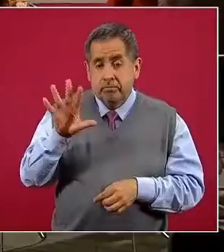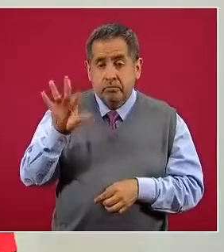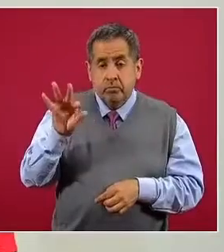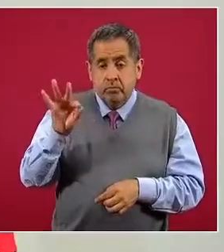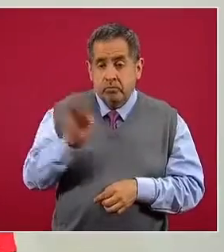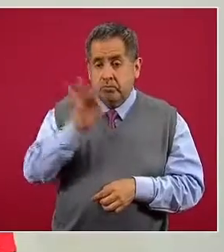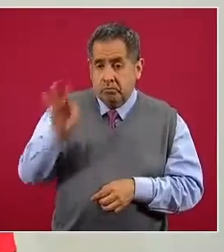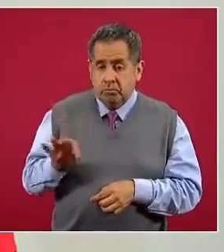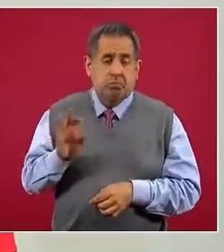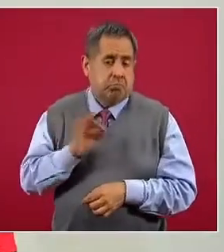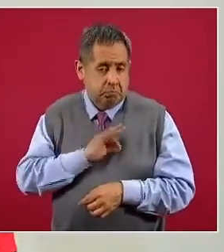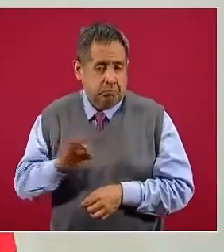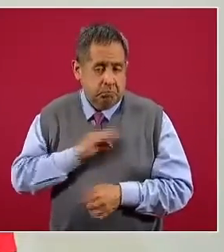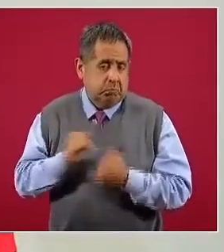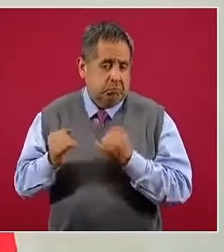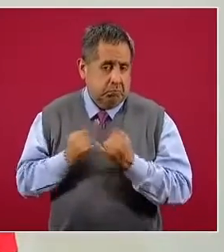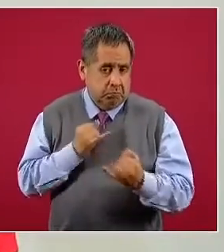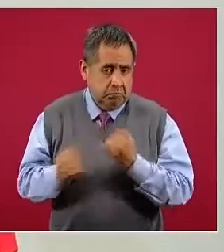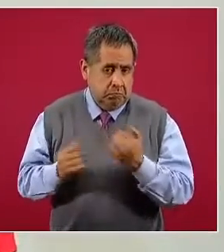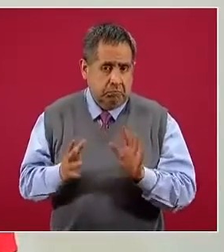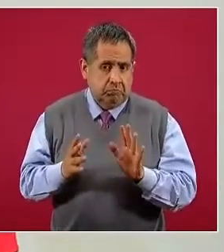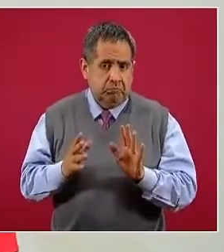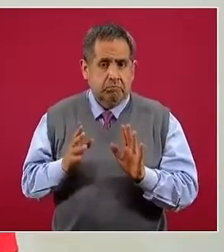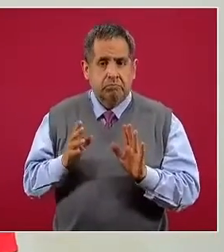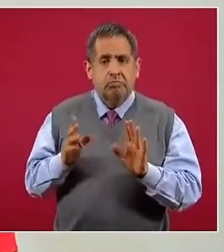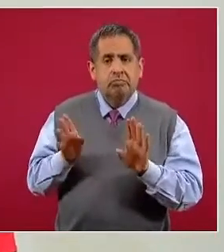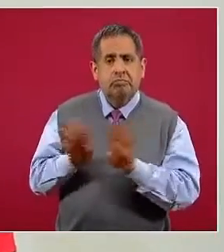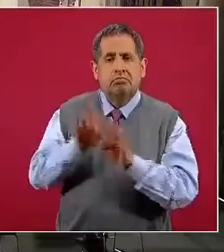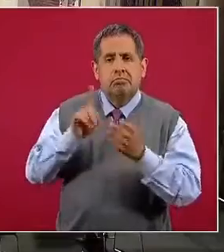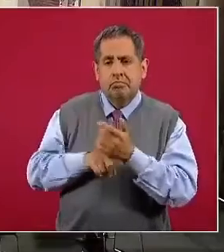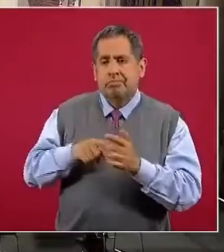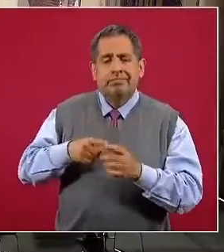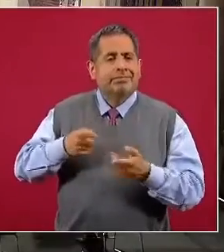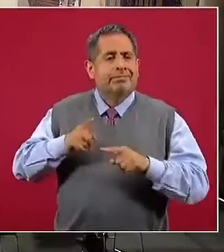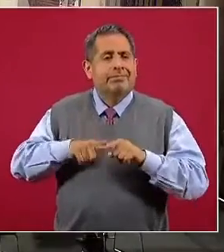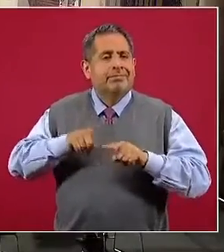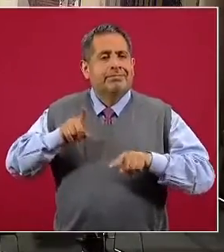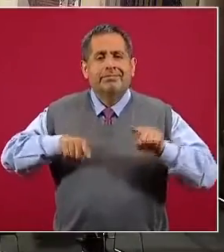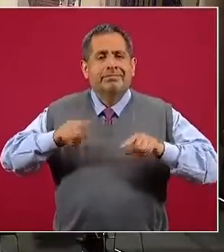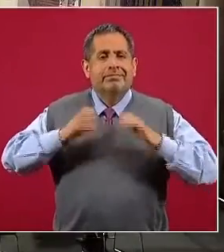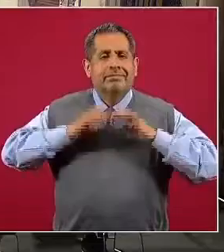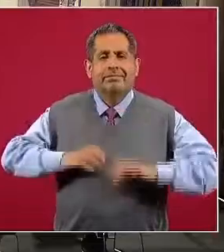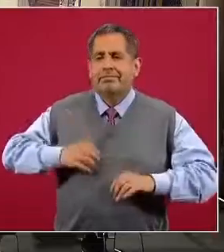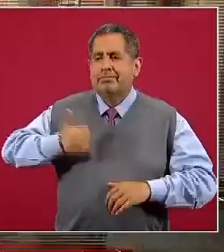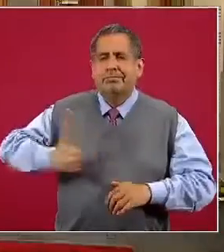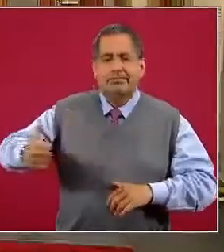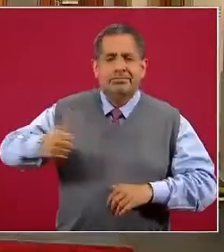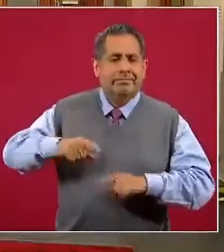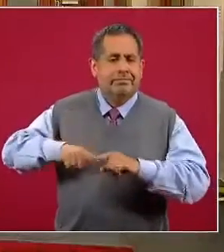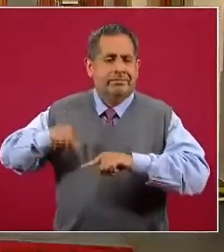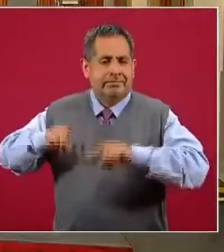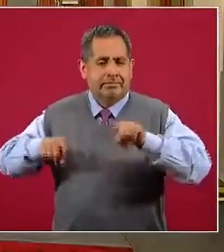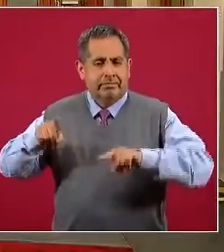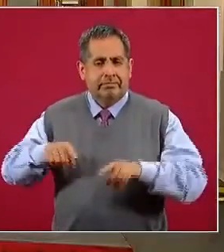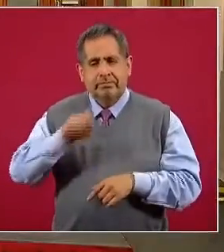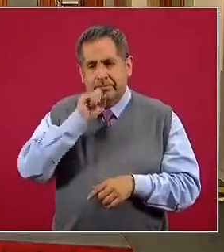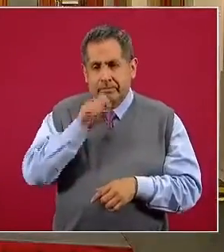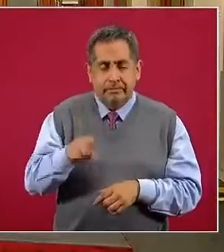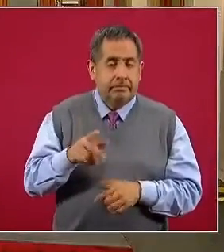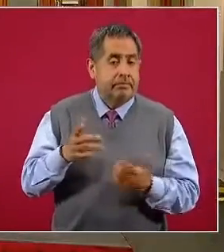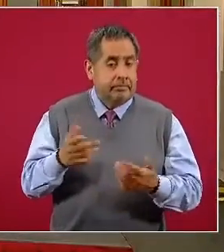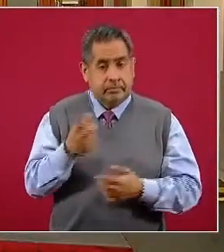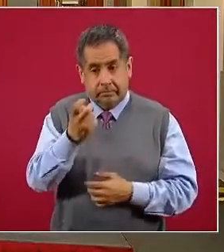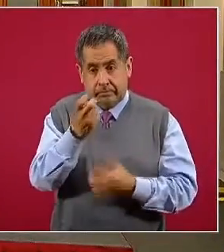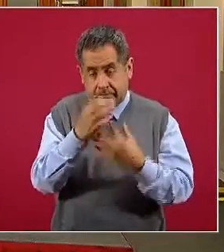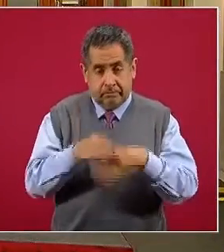40%, máximo un 70%, de acuerdo a cada organismo de cada paciente. Y además, por eso